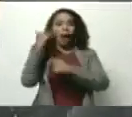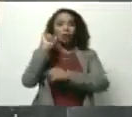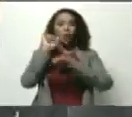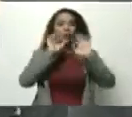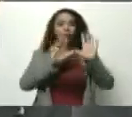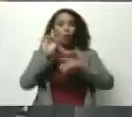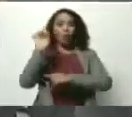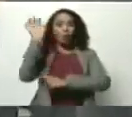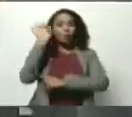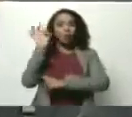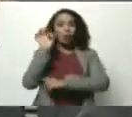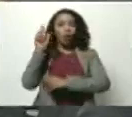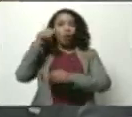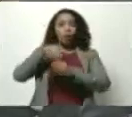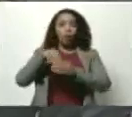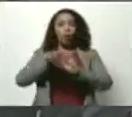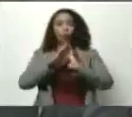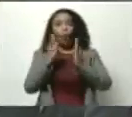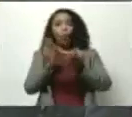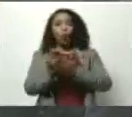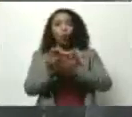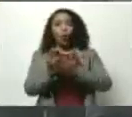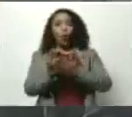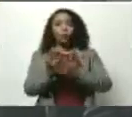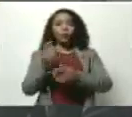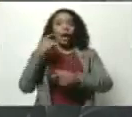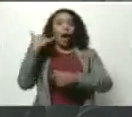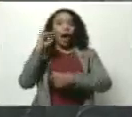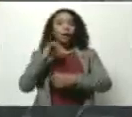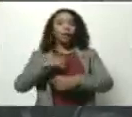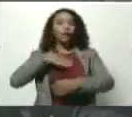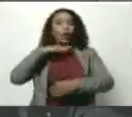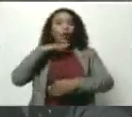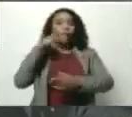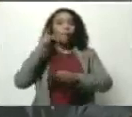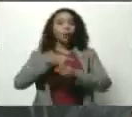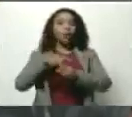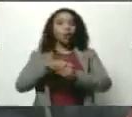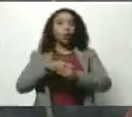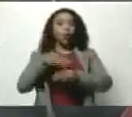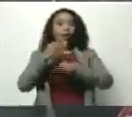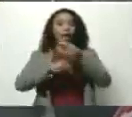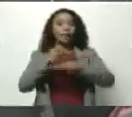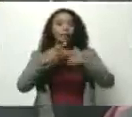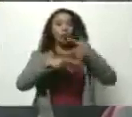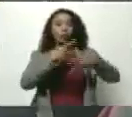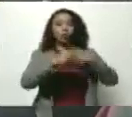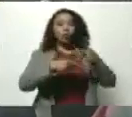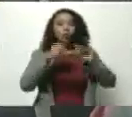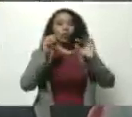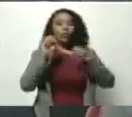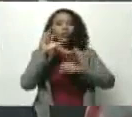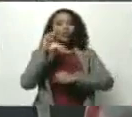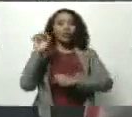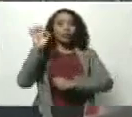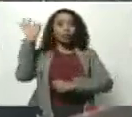de las reservas mundiales de petróleo y producen alrededor del 30 por ciento de la oferta global